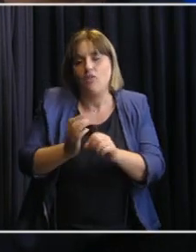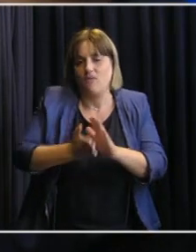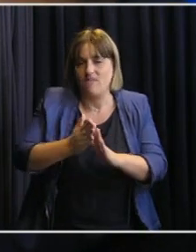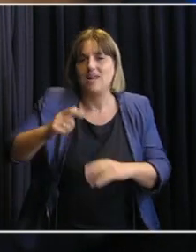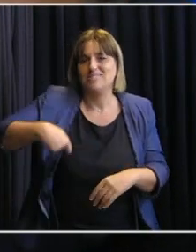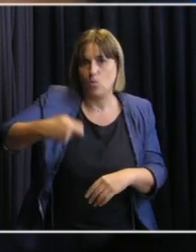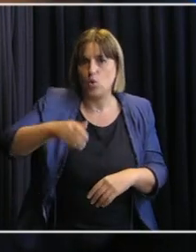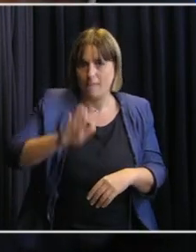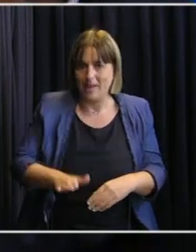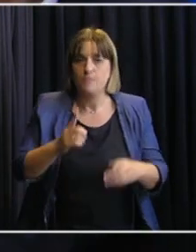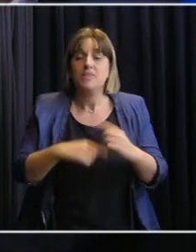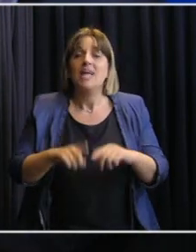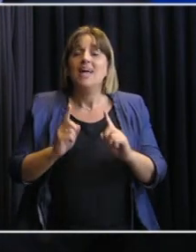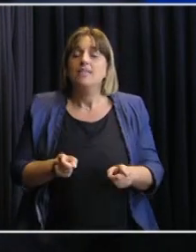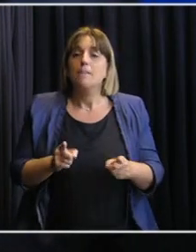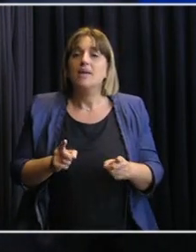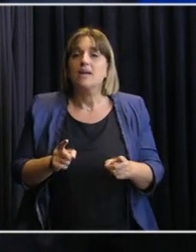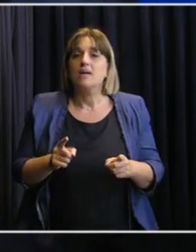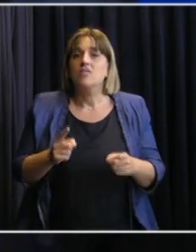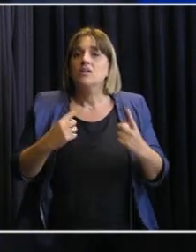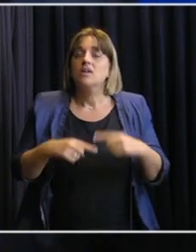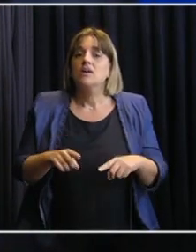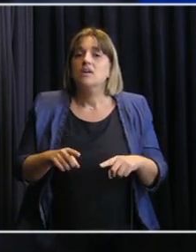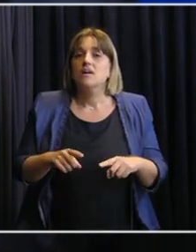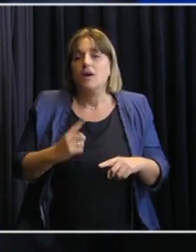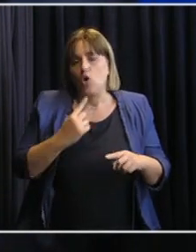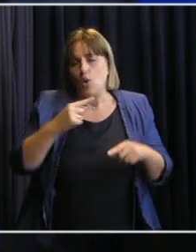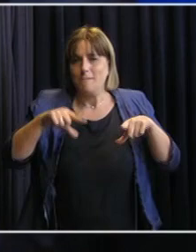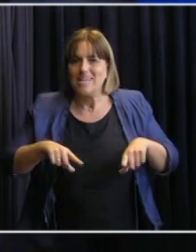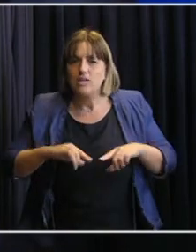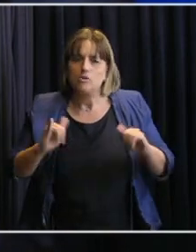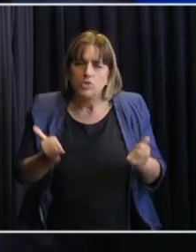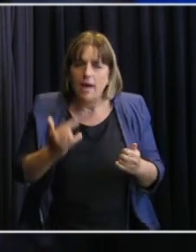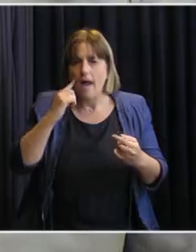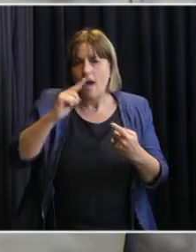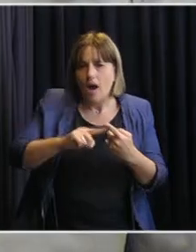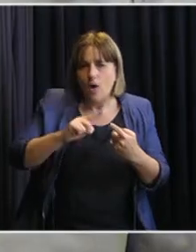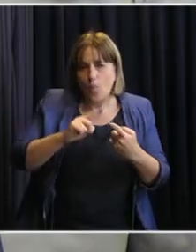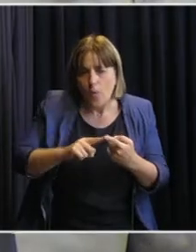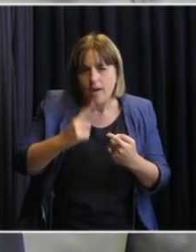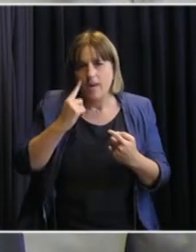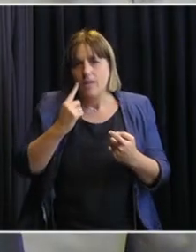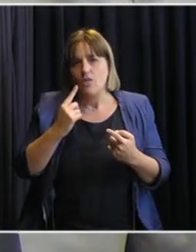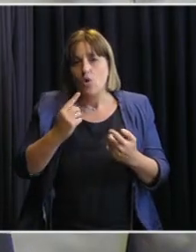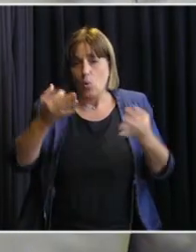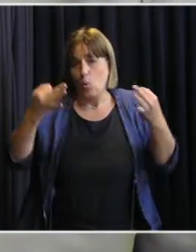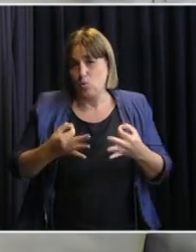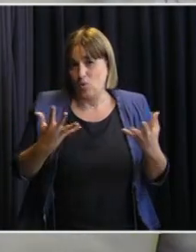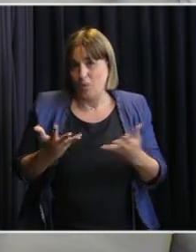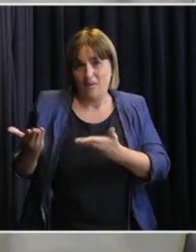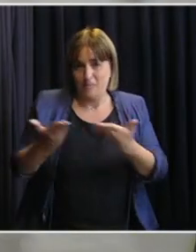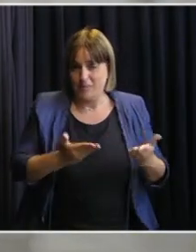Por último, se interpretó varias medidas que con los ministros estuvimos estudiando, en el caso de aquí el ministro